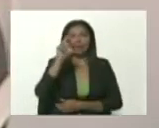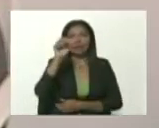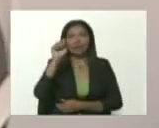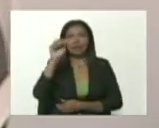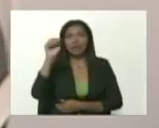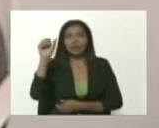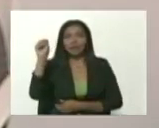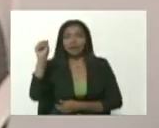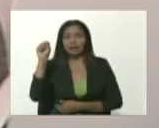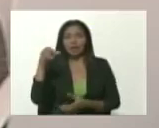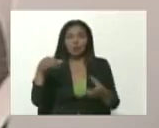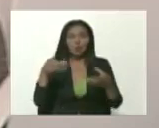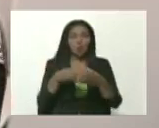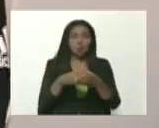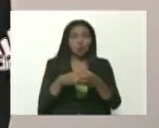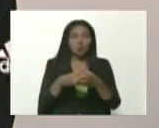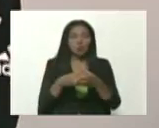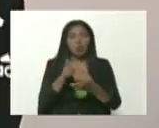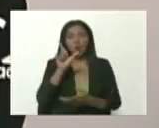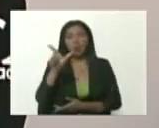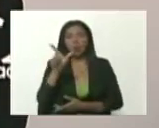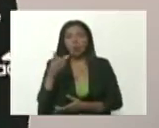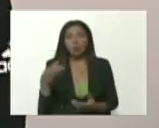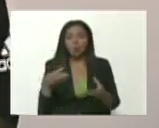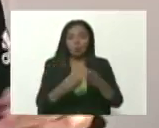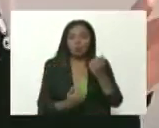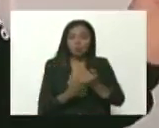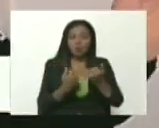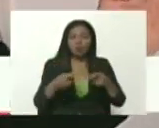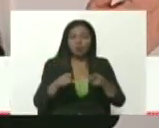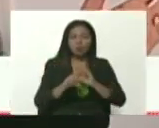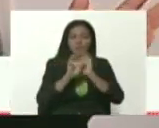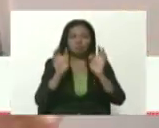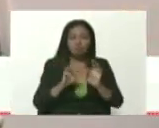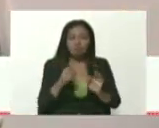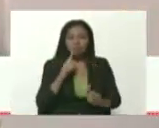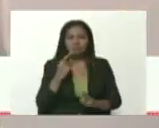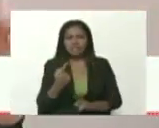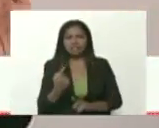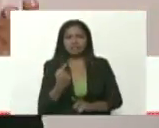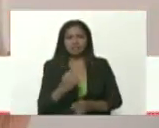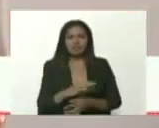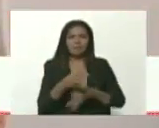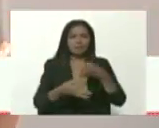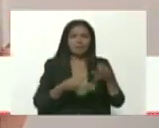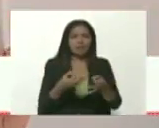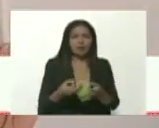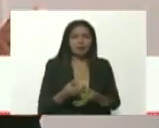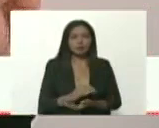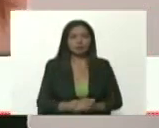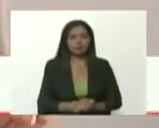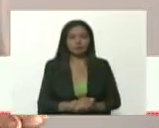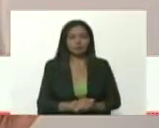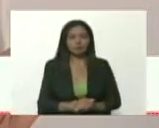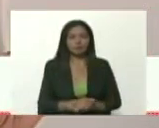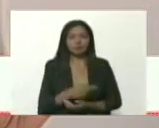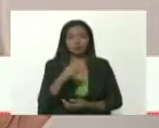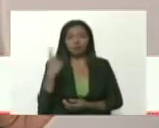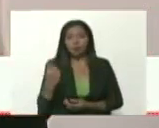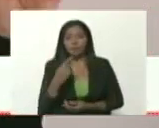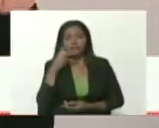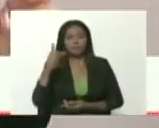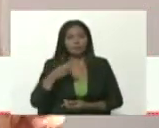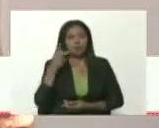del Partido Socialista Unido de Venezuela. Como usted decía, no solamente es